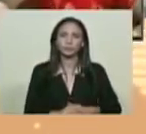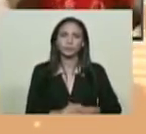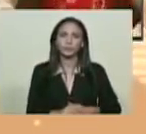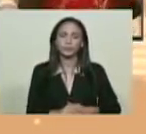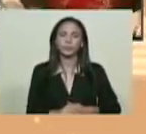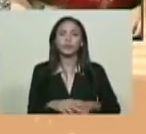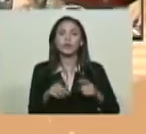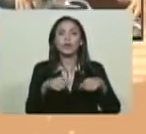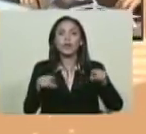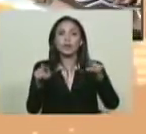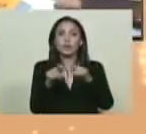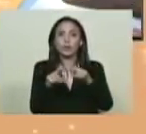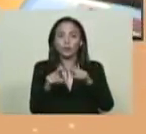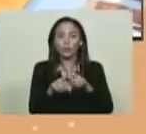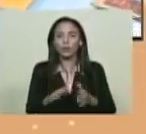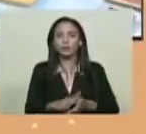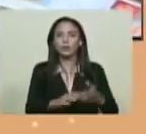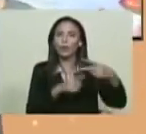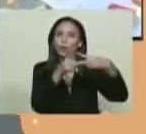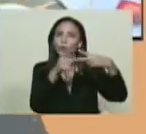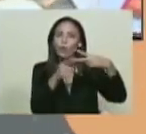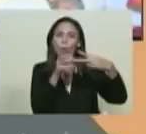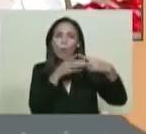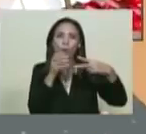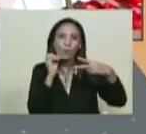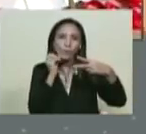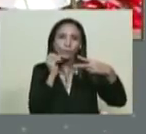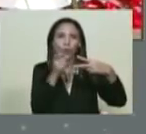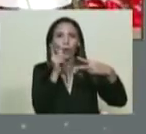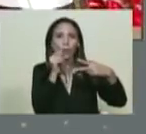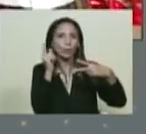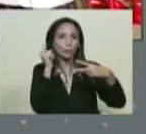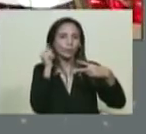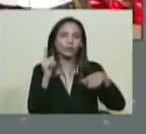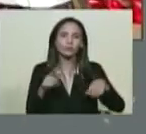Igualmente Javier y Anastasia, los felicito.